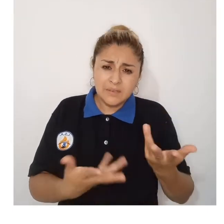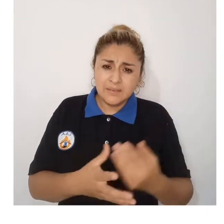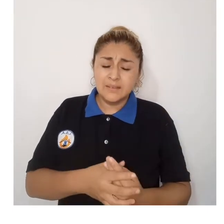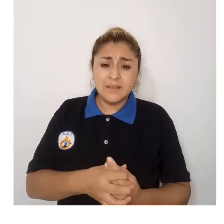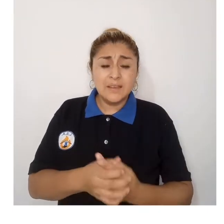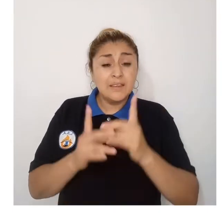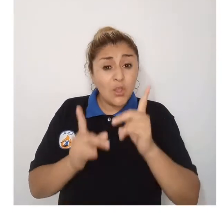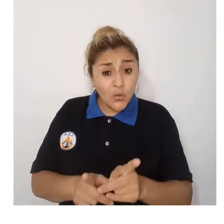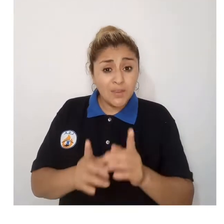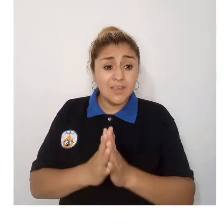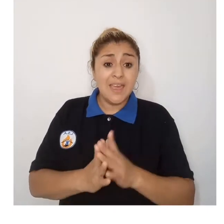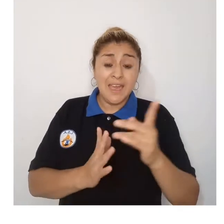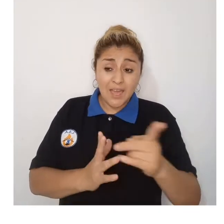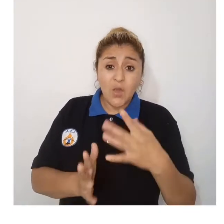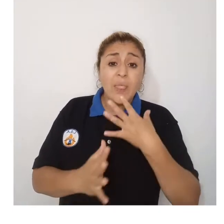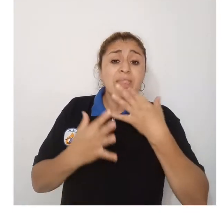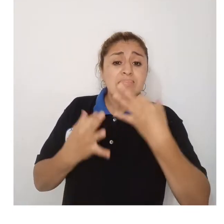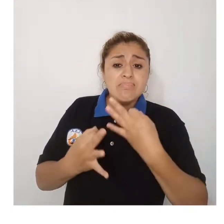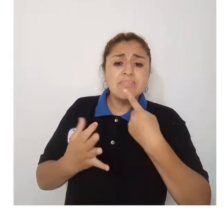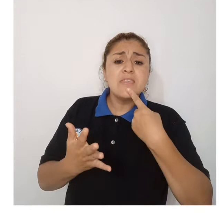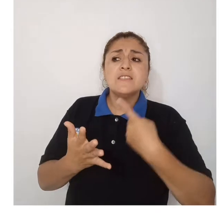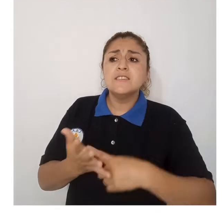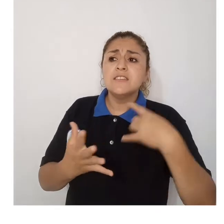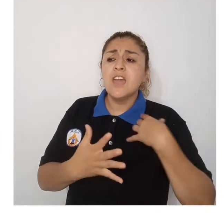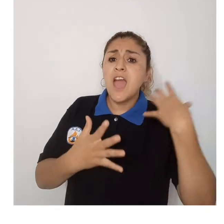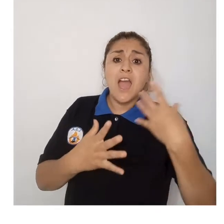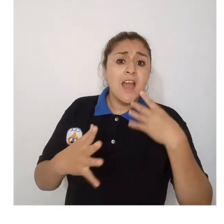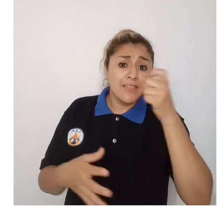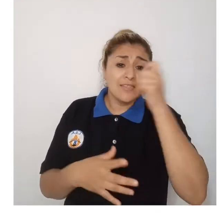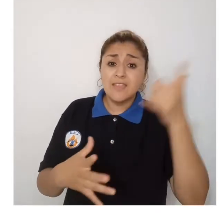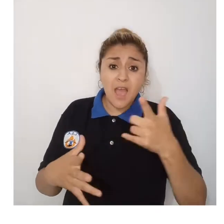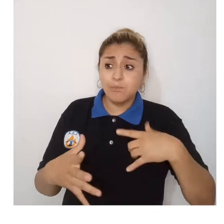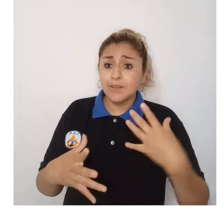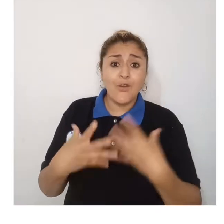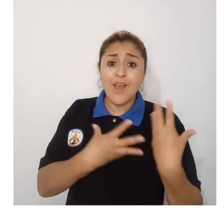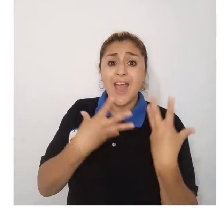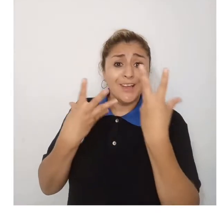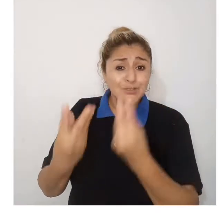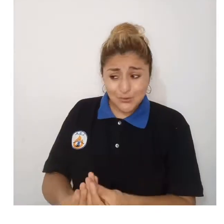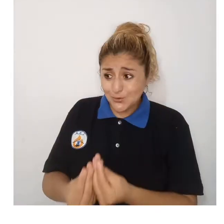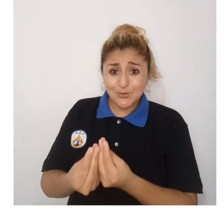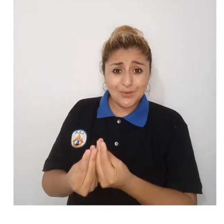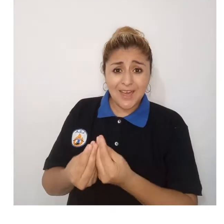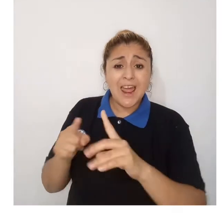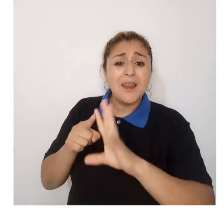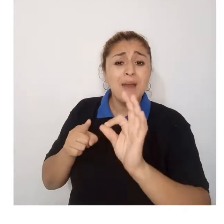tenían determinaron enviar socorro a los hermanos que habitaban en judea allí en